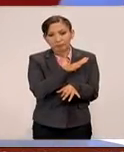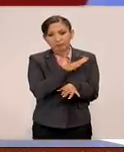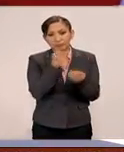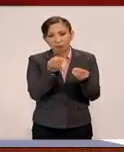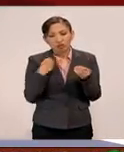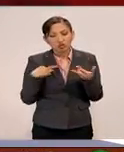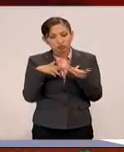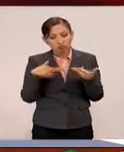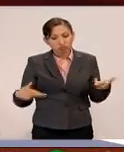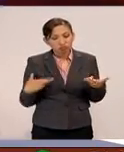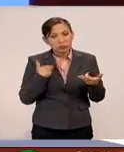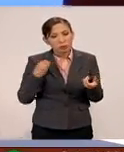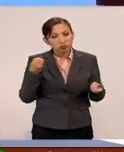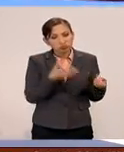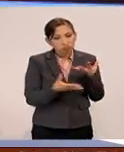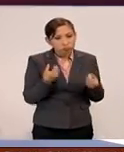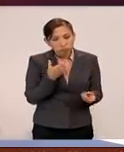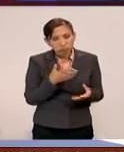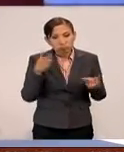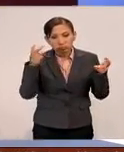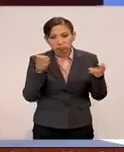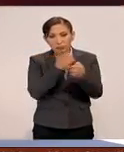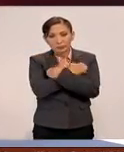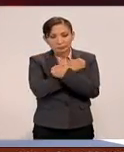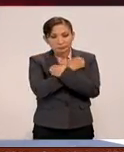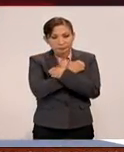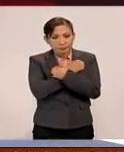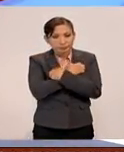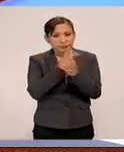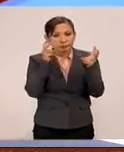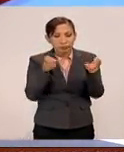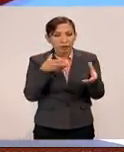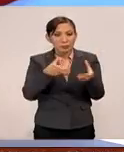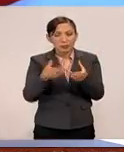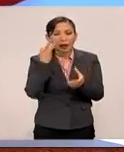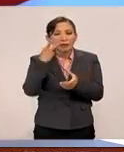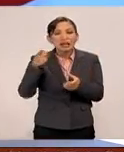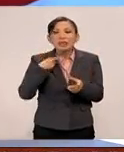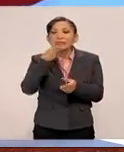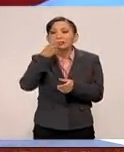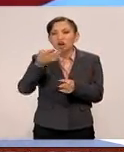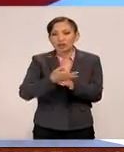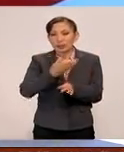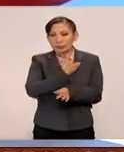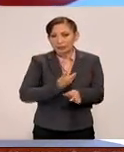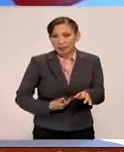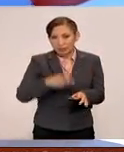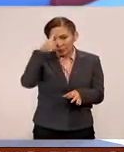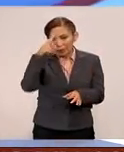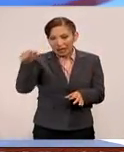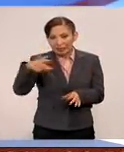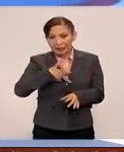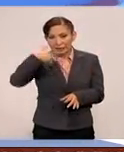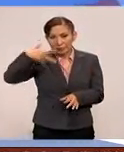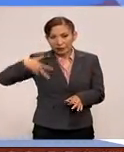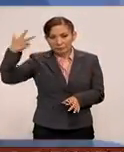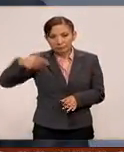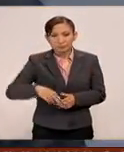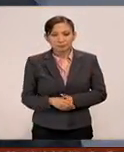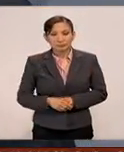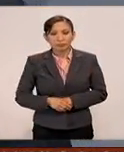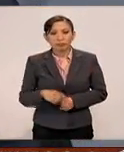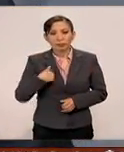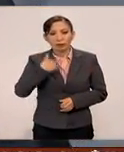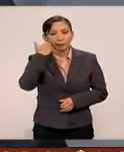mucha correlación, mucha correspondencia en términos educativos, en términos comerciales. Vamos a ver lo que está diciendo el presidente Enrique Peña Nieto en Dinamarca.